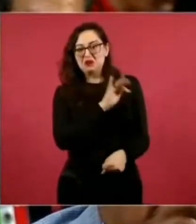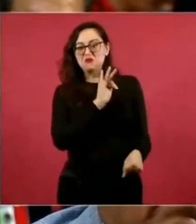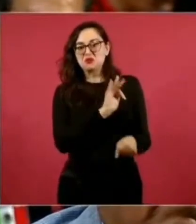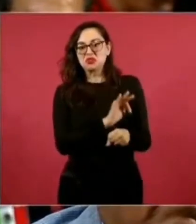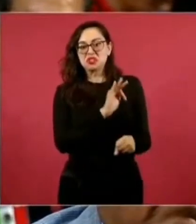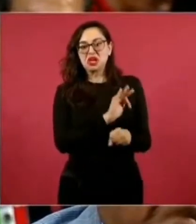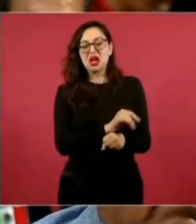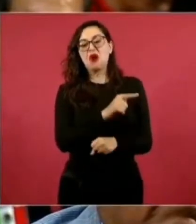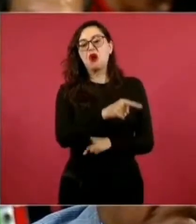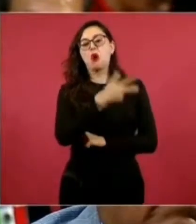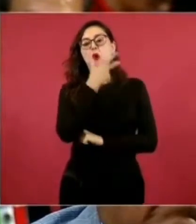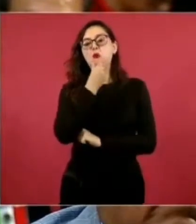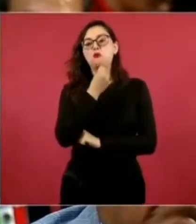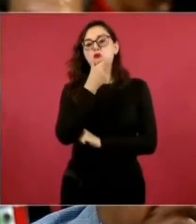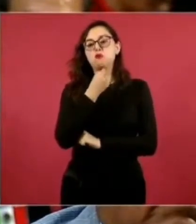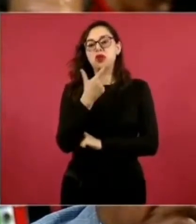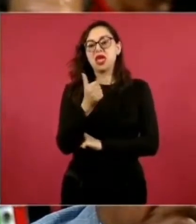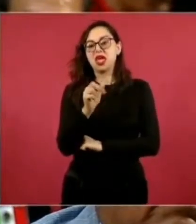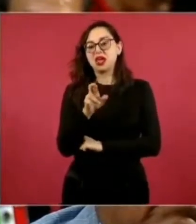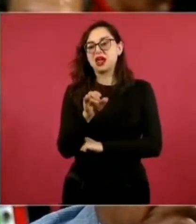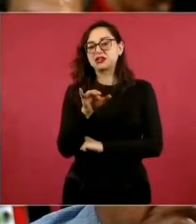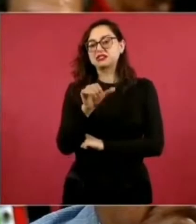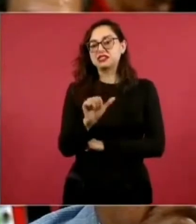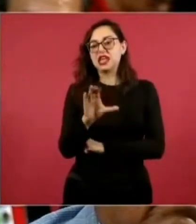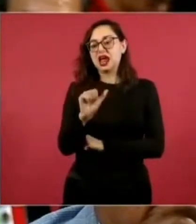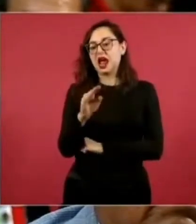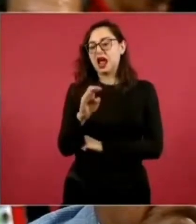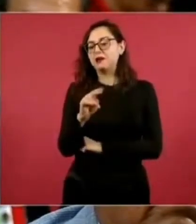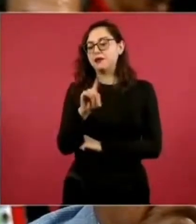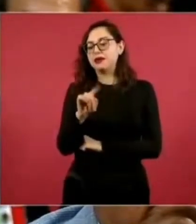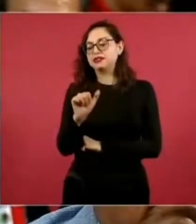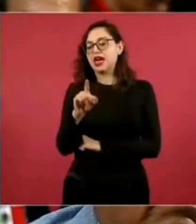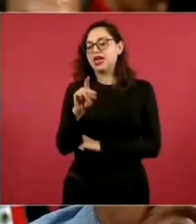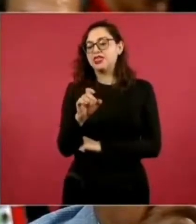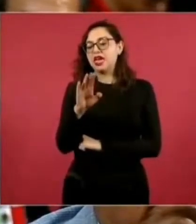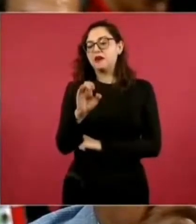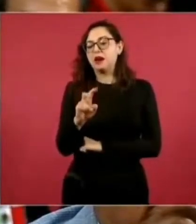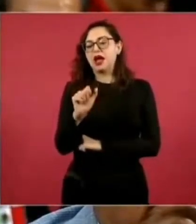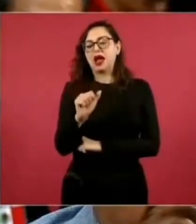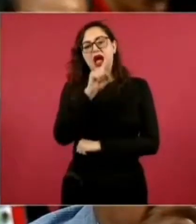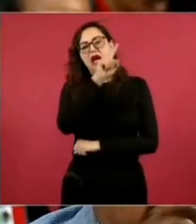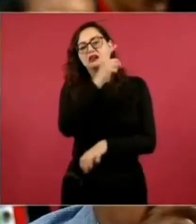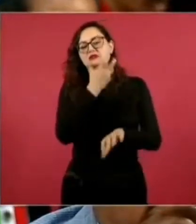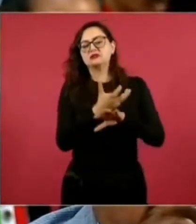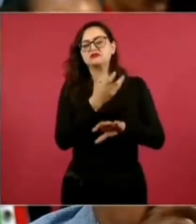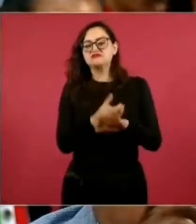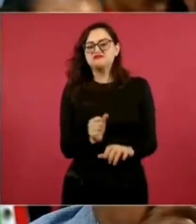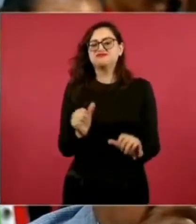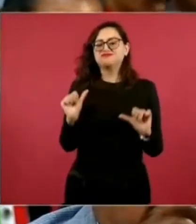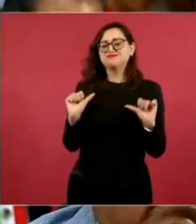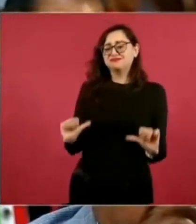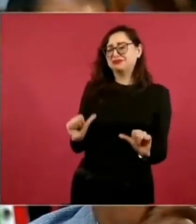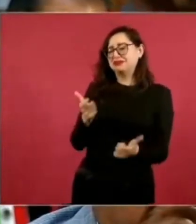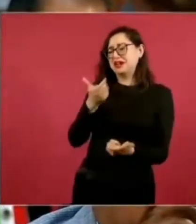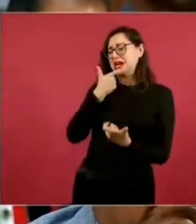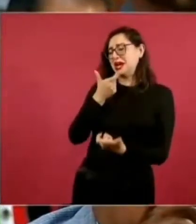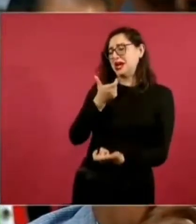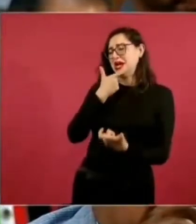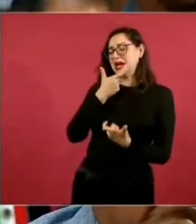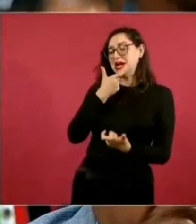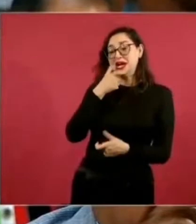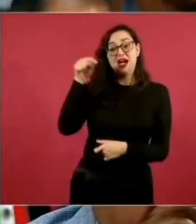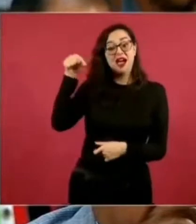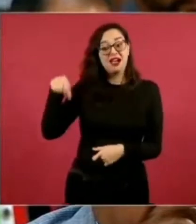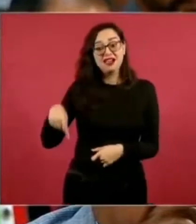García Cabeza de Vaca se siga riendo en Estados Unidos y aquí que la Fiscalía General de la República haga casi nada,